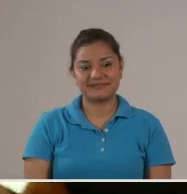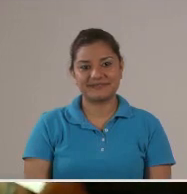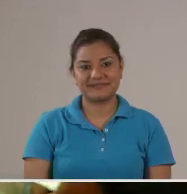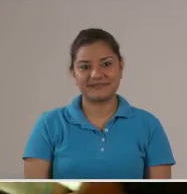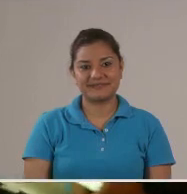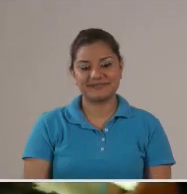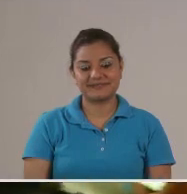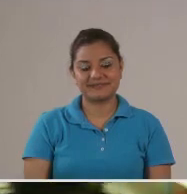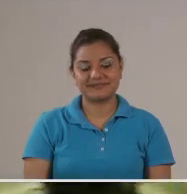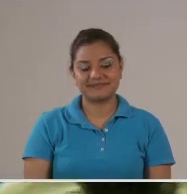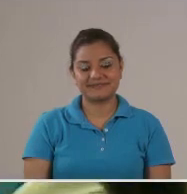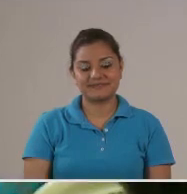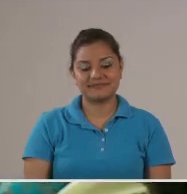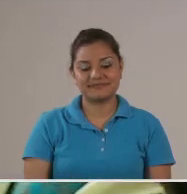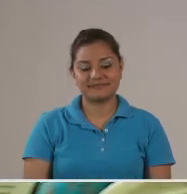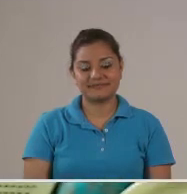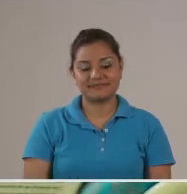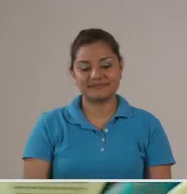goleadas